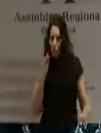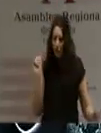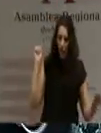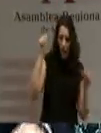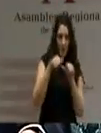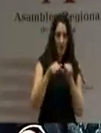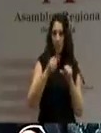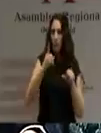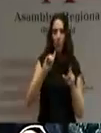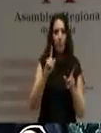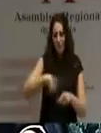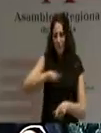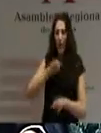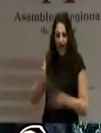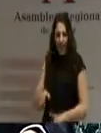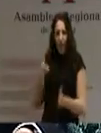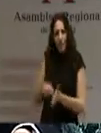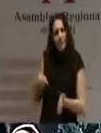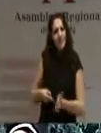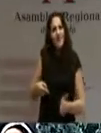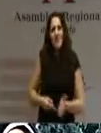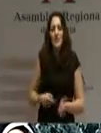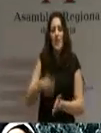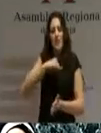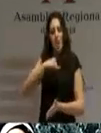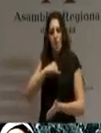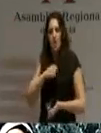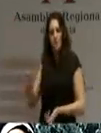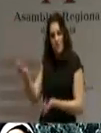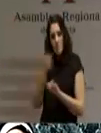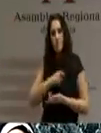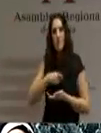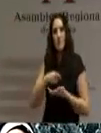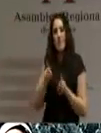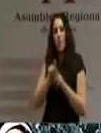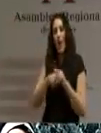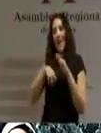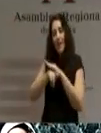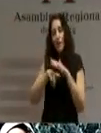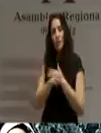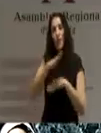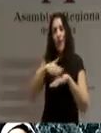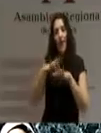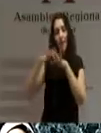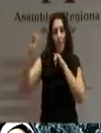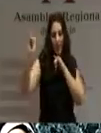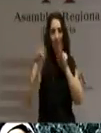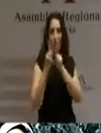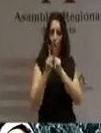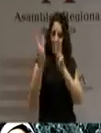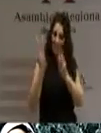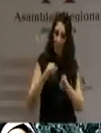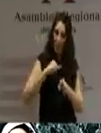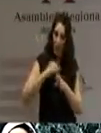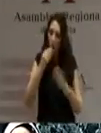a favor de reivindicar lo que se nos debe. Siempre hemos estado a favor de instrumentos transitorios para compensar lo que se nos debe. Lo